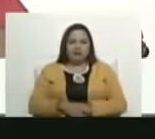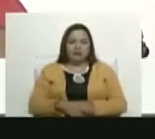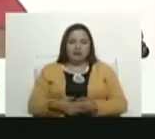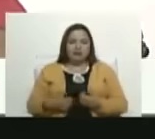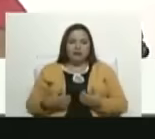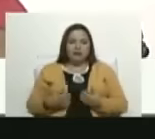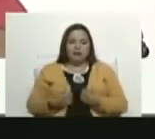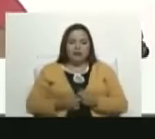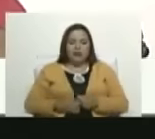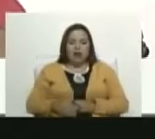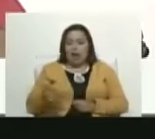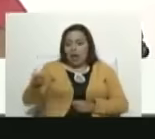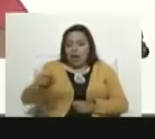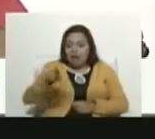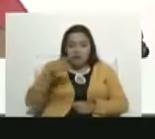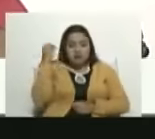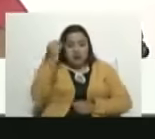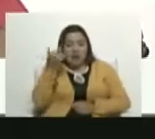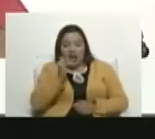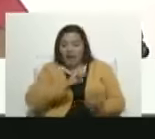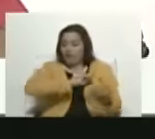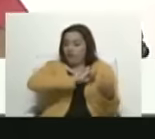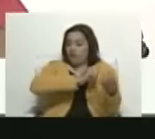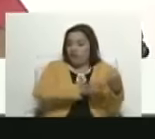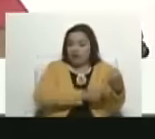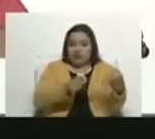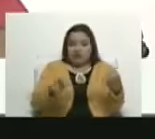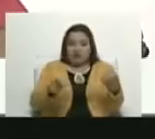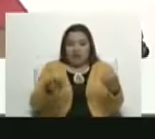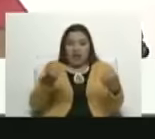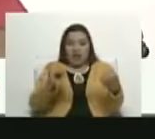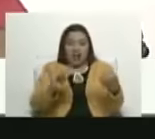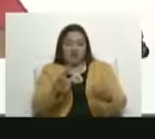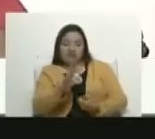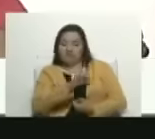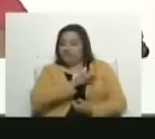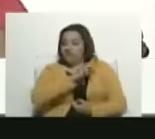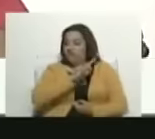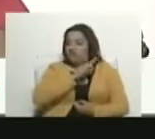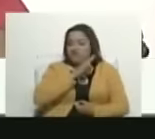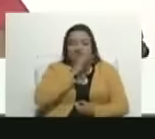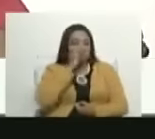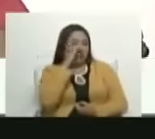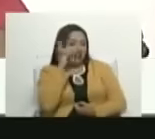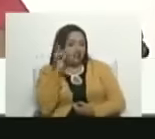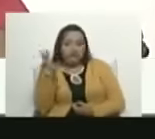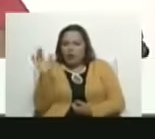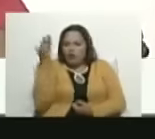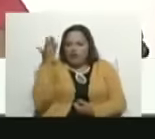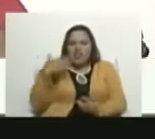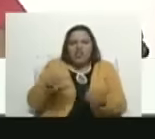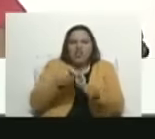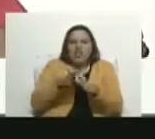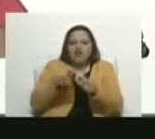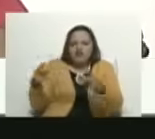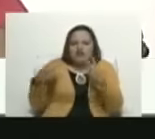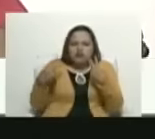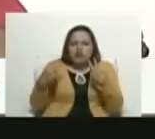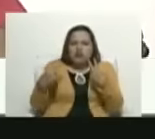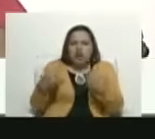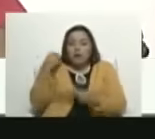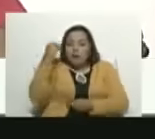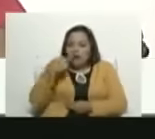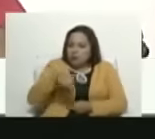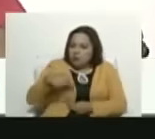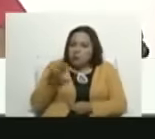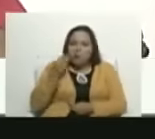Un poder, un arrogante. No se dan cuenta ni dónde están parados. Y nos subestiman, que nos